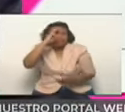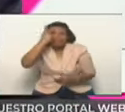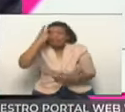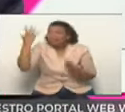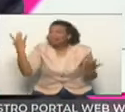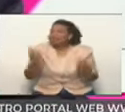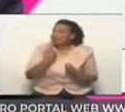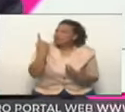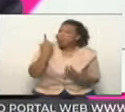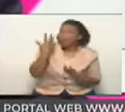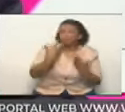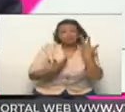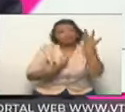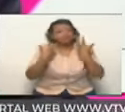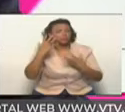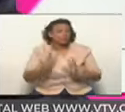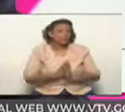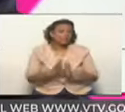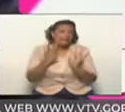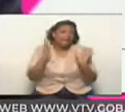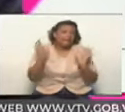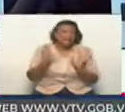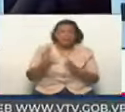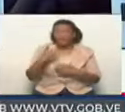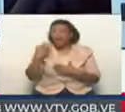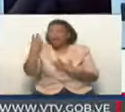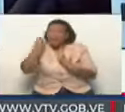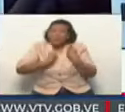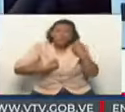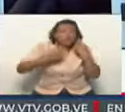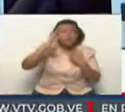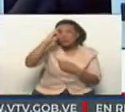simplemente una duda que tengo.